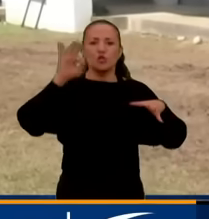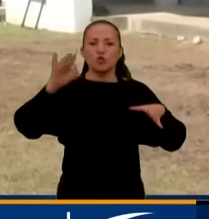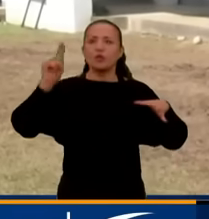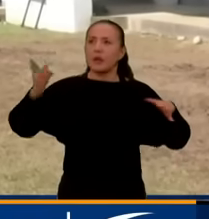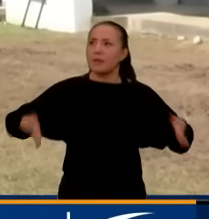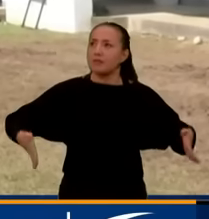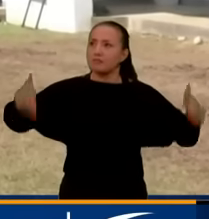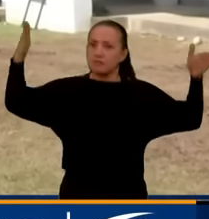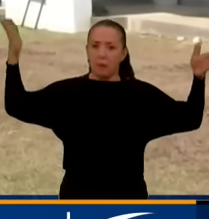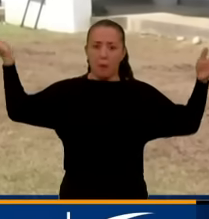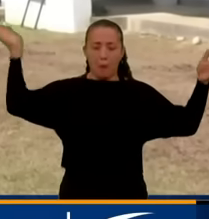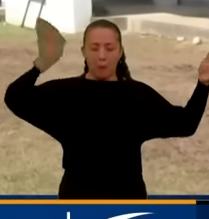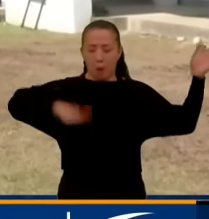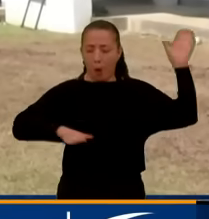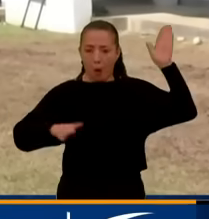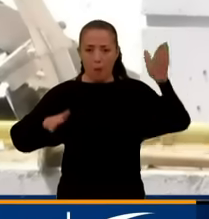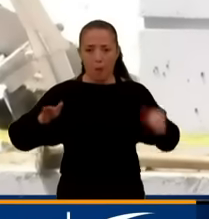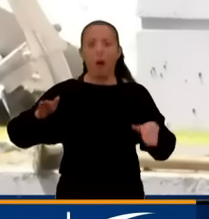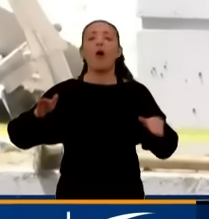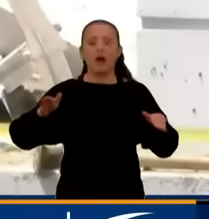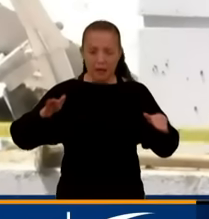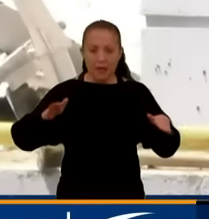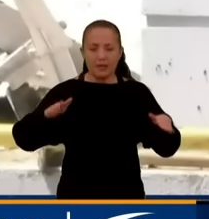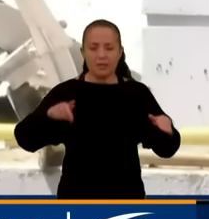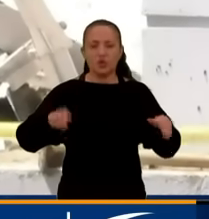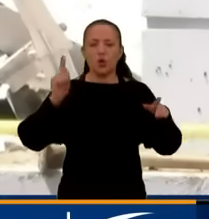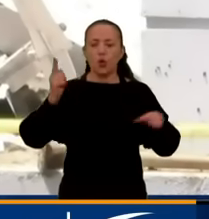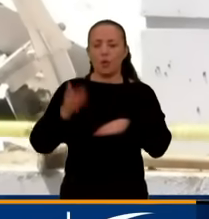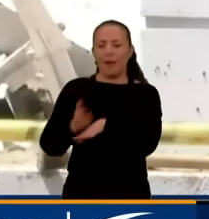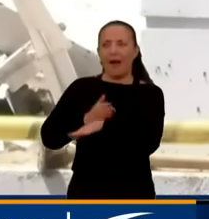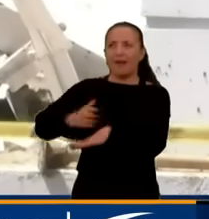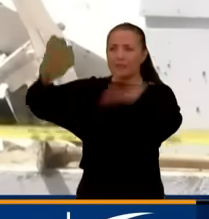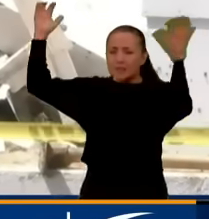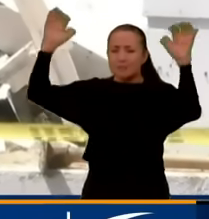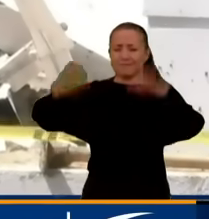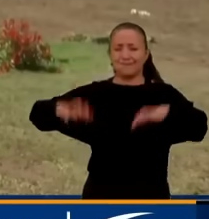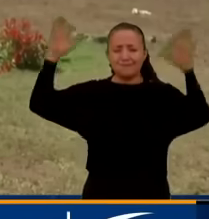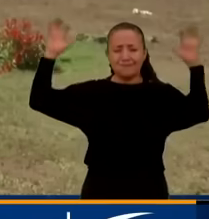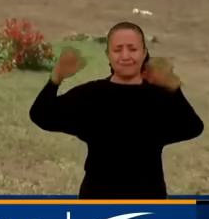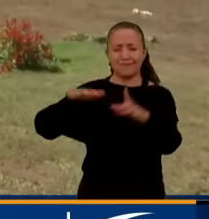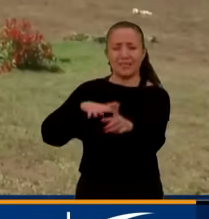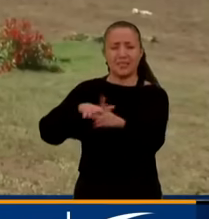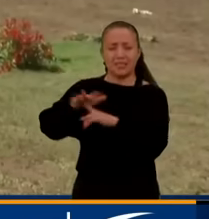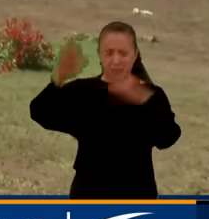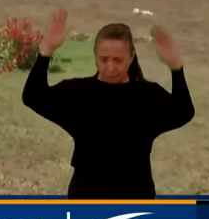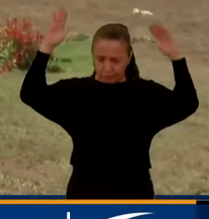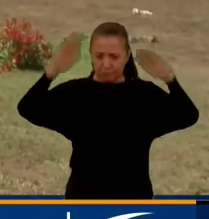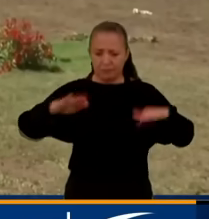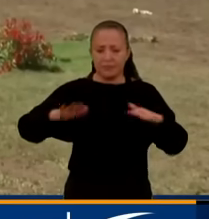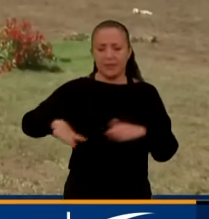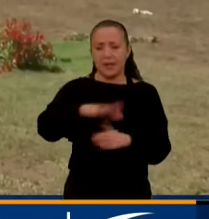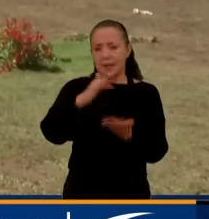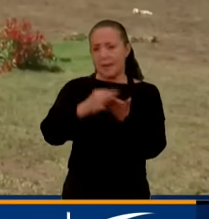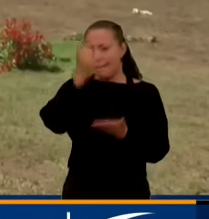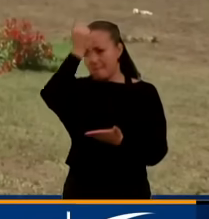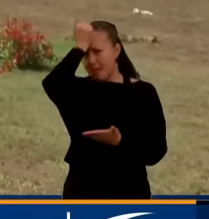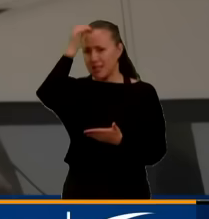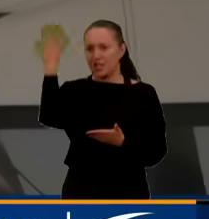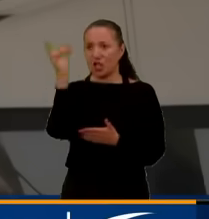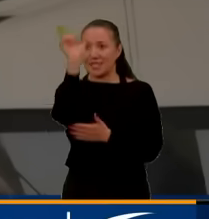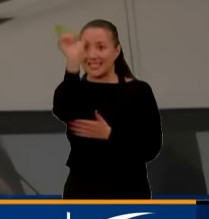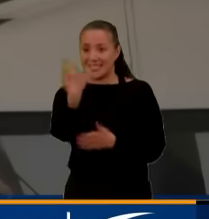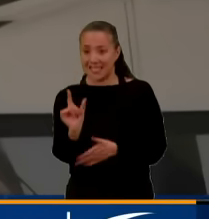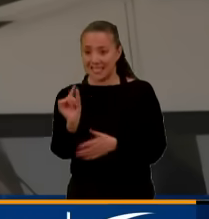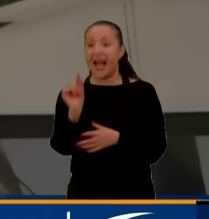estas instalaciones. Eso ocurrió en medio de un fuerte aguacero que arreció anoche en la capital del Cesar. En el siguiente